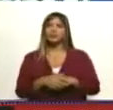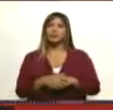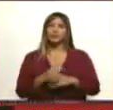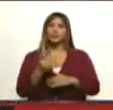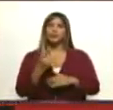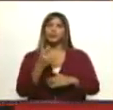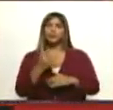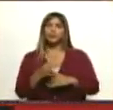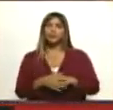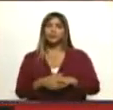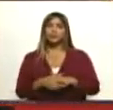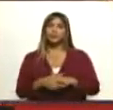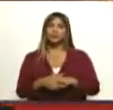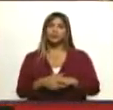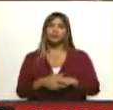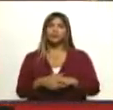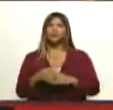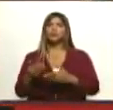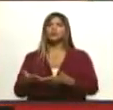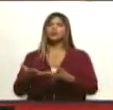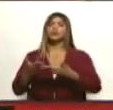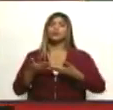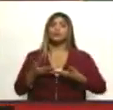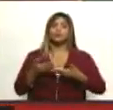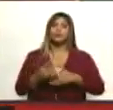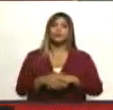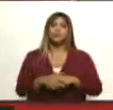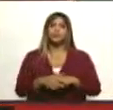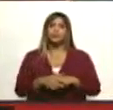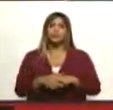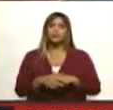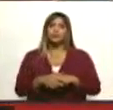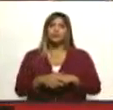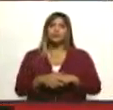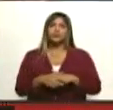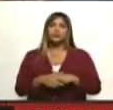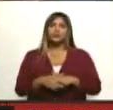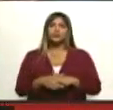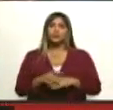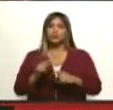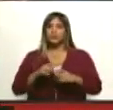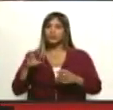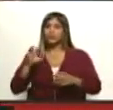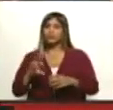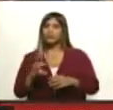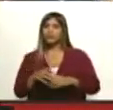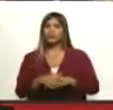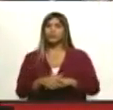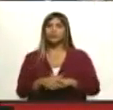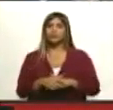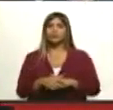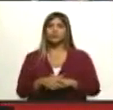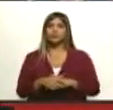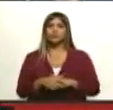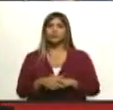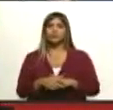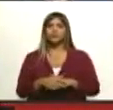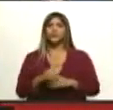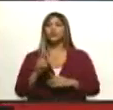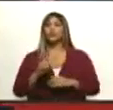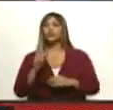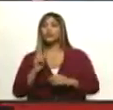una devolución hacia un estado en el que no